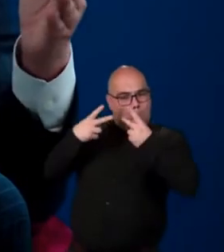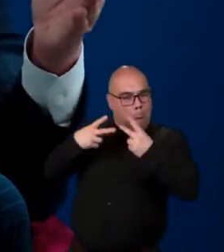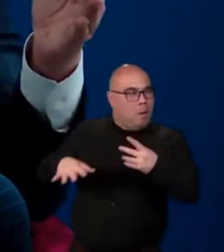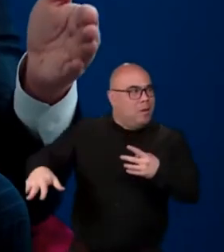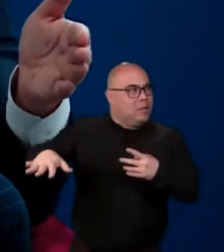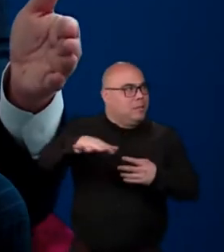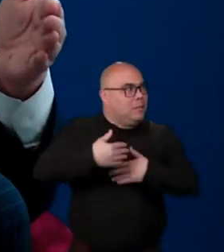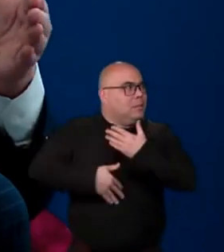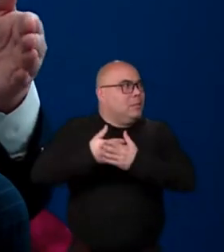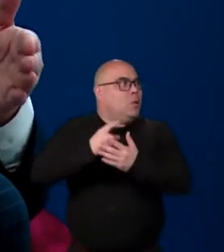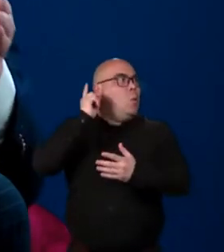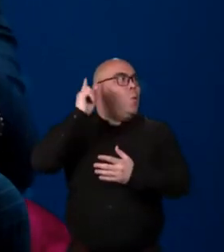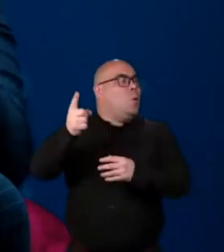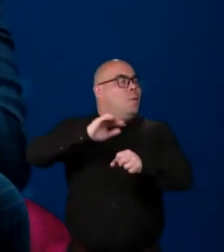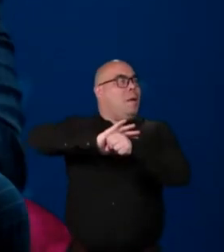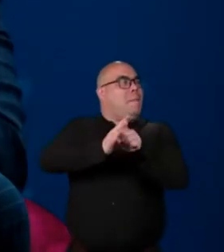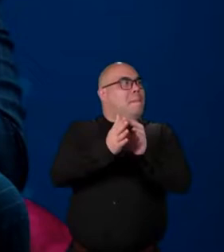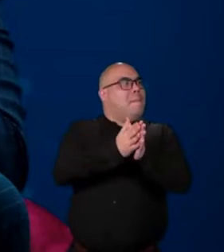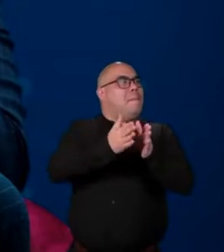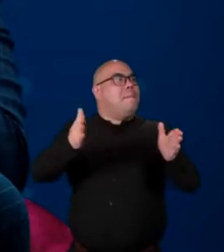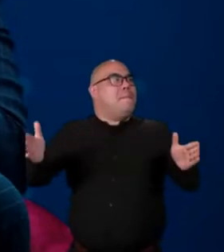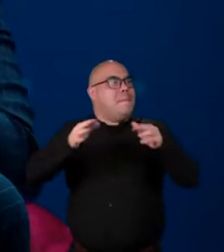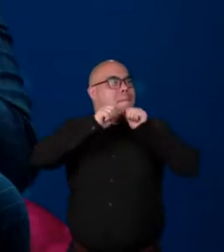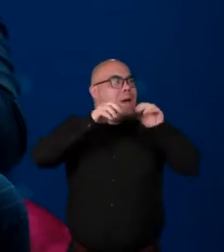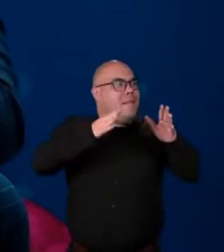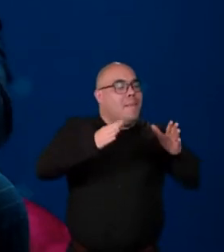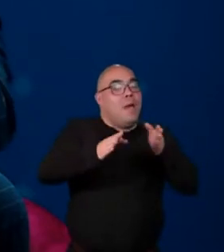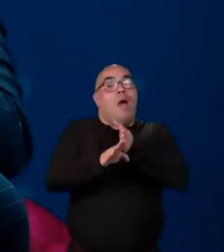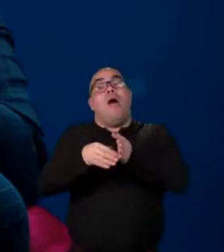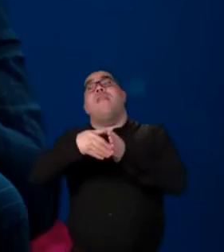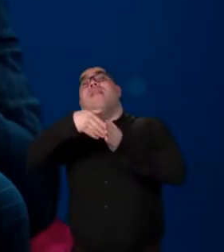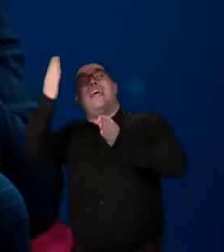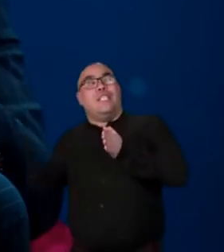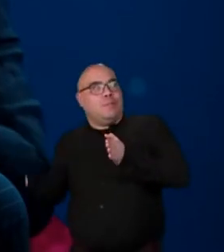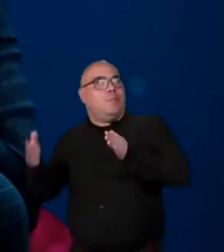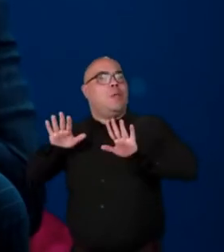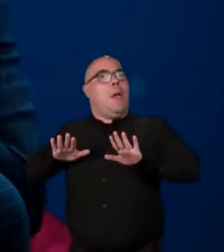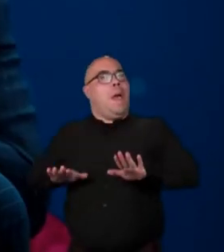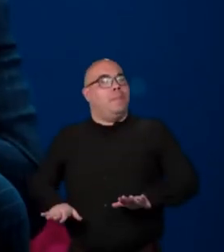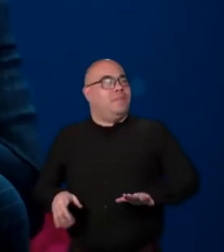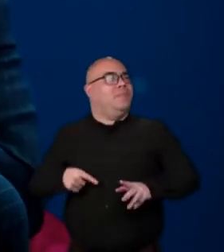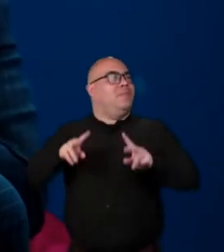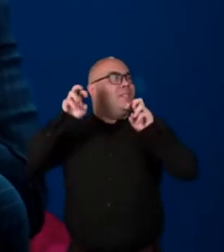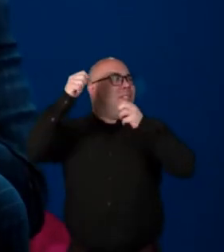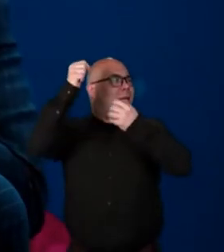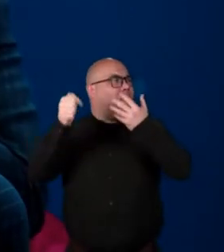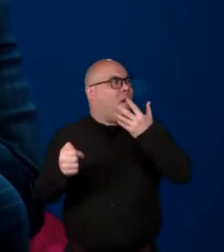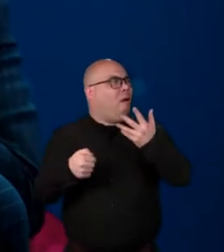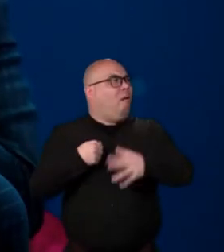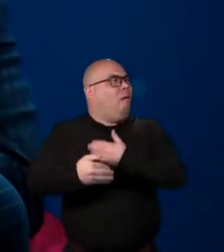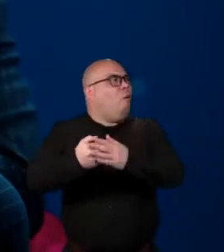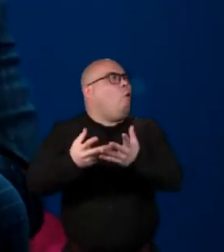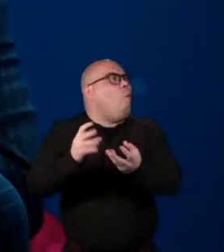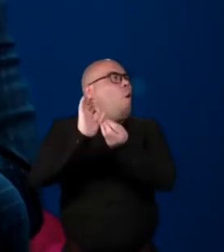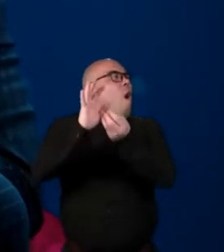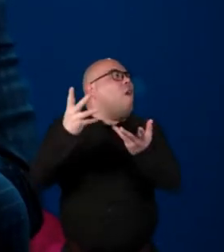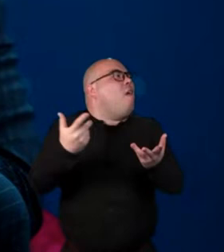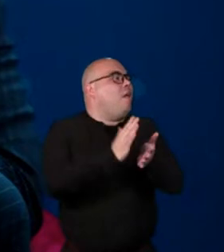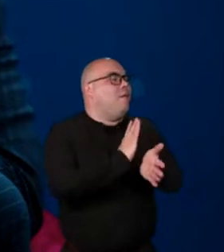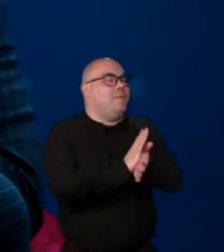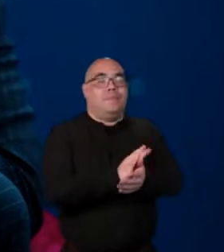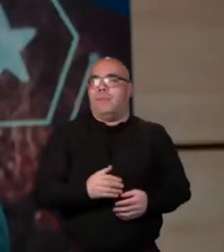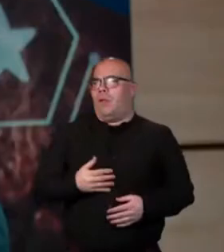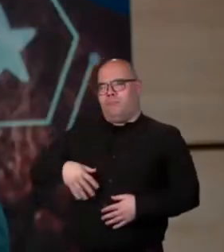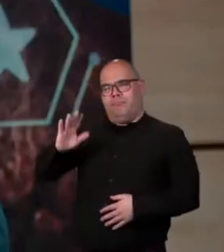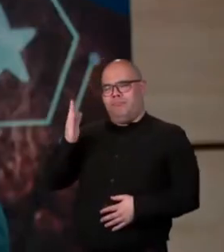retos que nos impuso la pandemia la post pandemia y la ruta siempre continuar en el fortalecimiento de la calidad muchas gracias